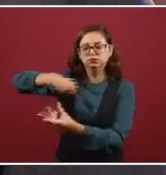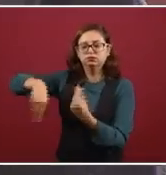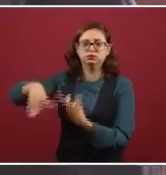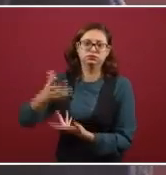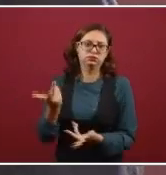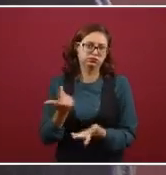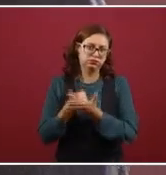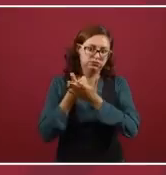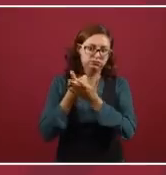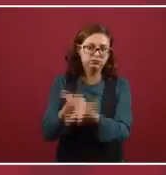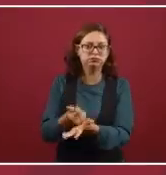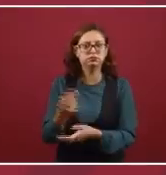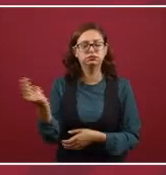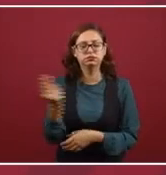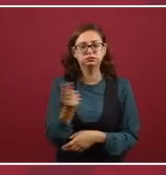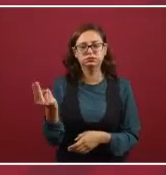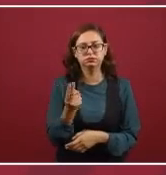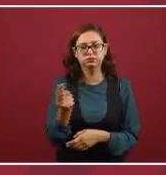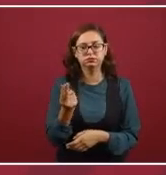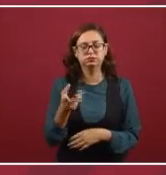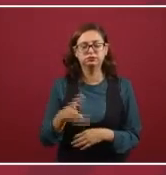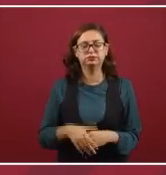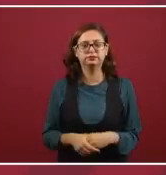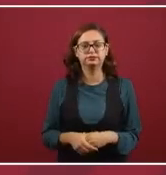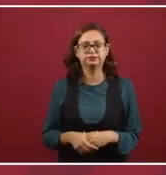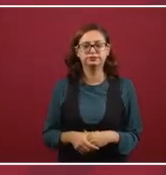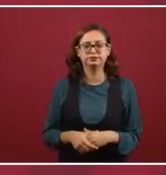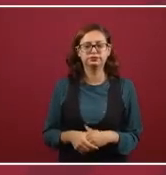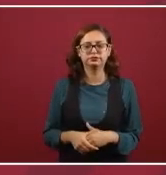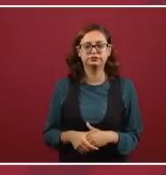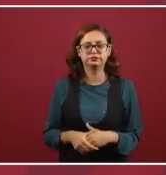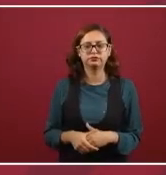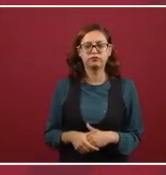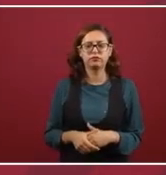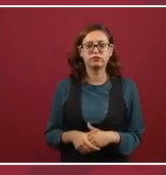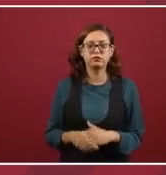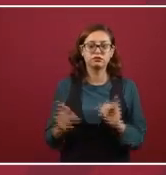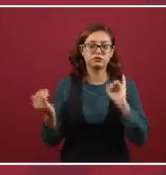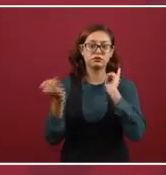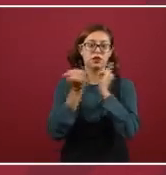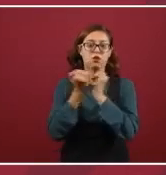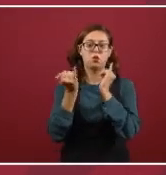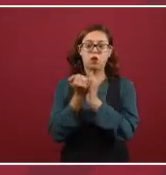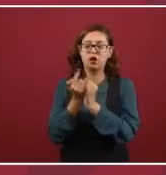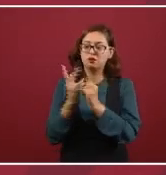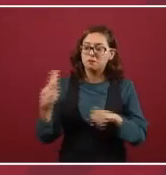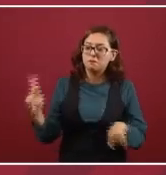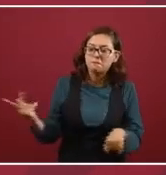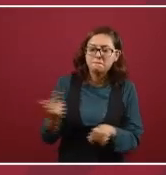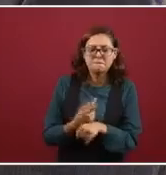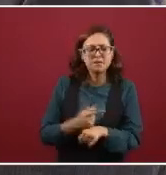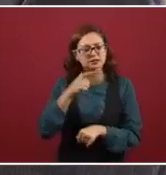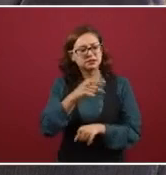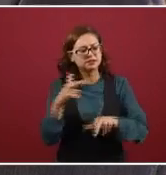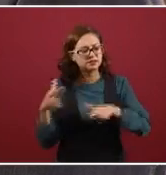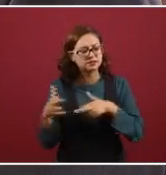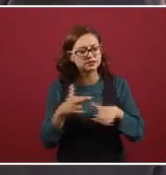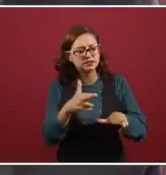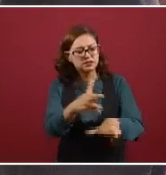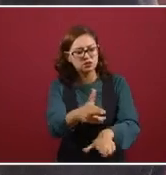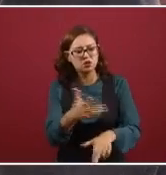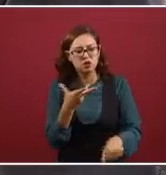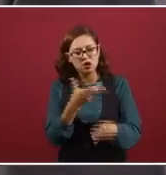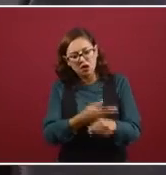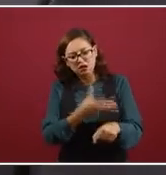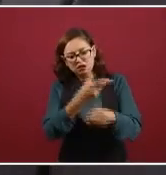y ver qué sucedió con el fideicomiso del río Sonora, pero